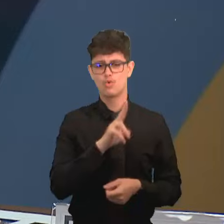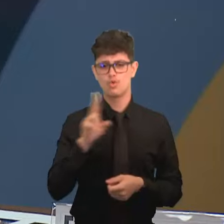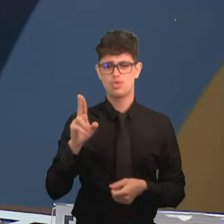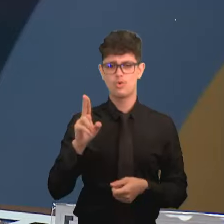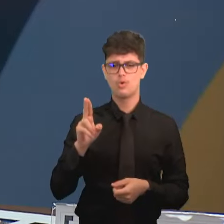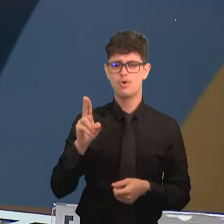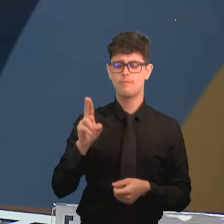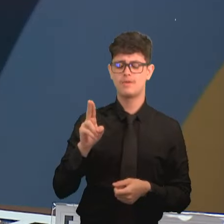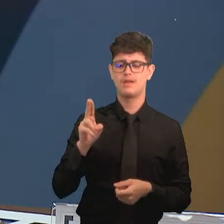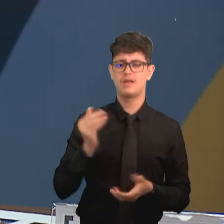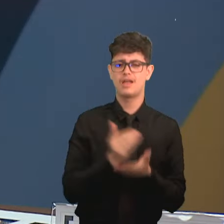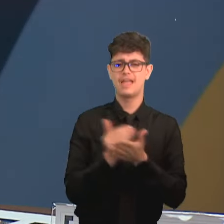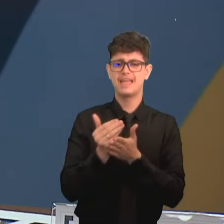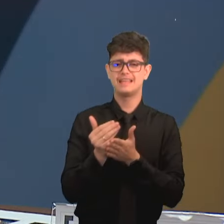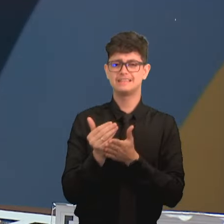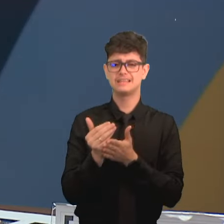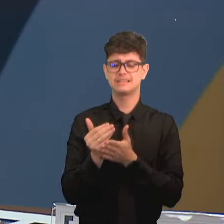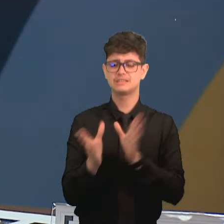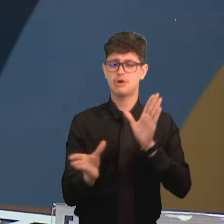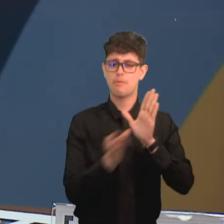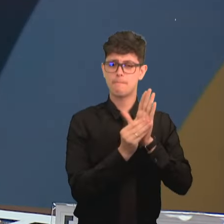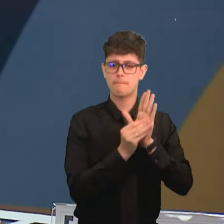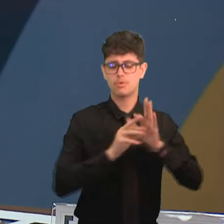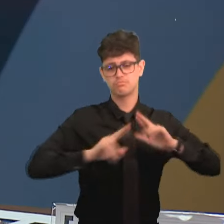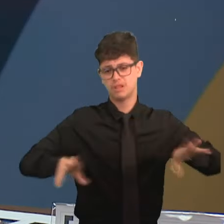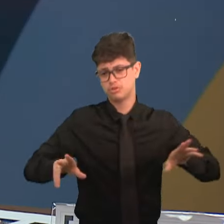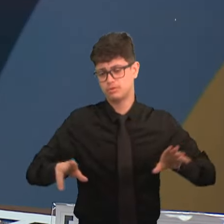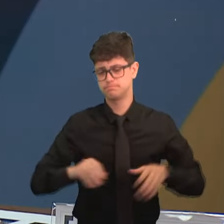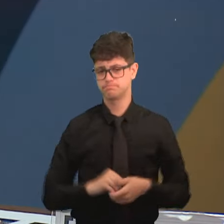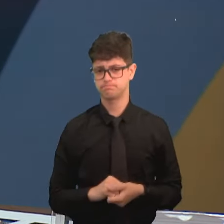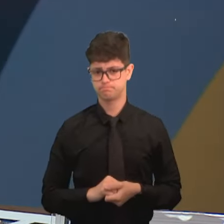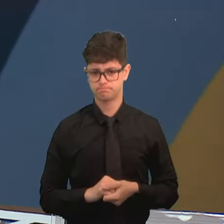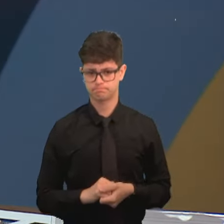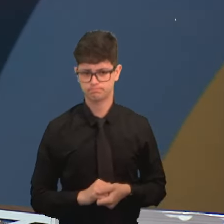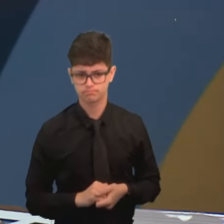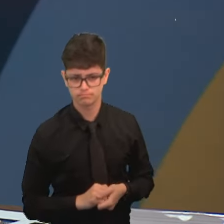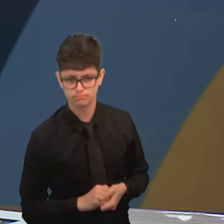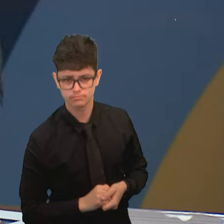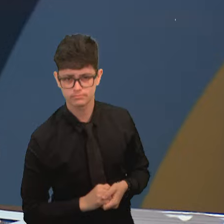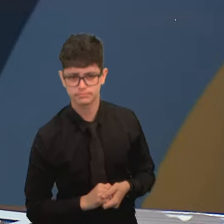inicialización aleatoria del modelo. Solo que